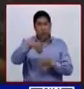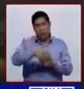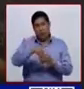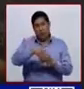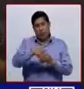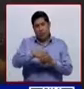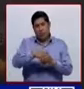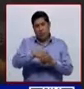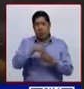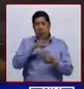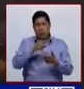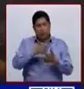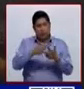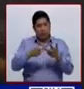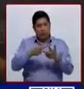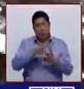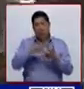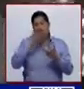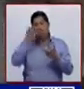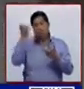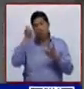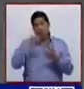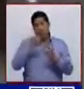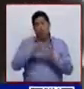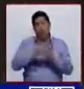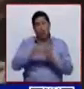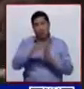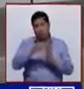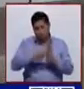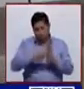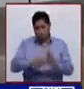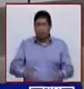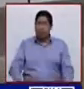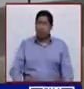los 3 primeros con la mejor calificación.